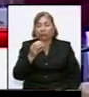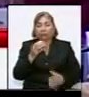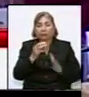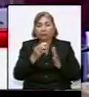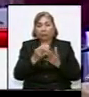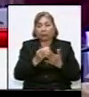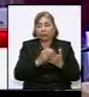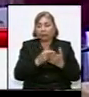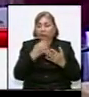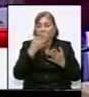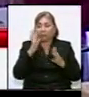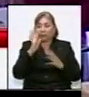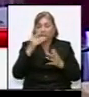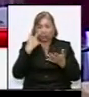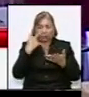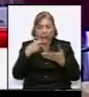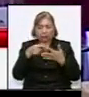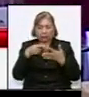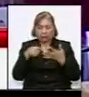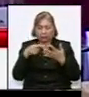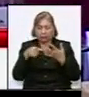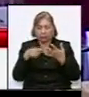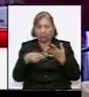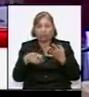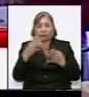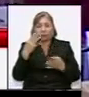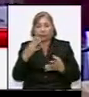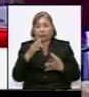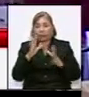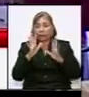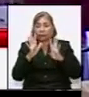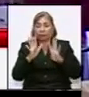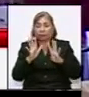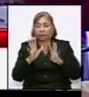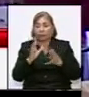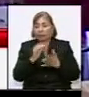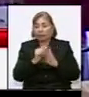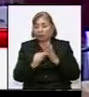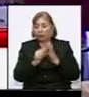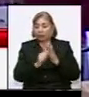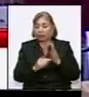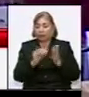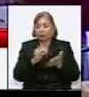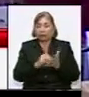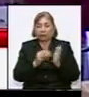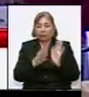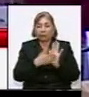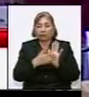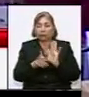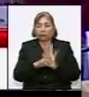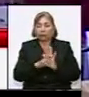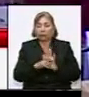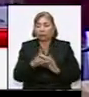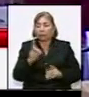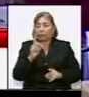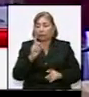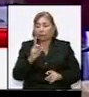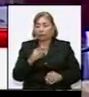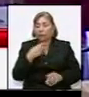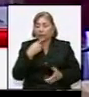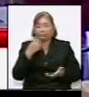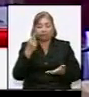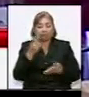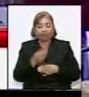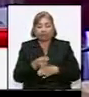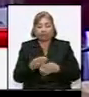fundamental sin observaciones recaídas en cuatro de los nueve artículos que contiene la autógrafa de ley y en una de las dos disposiciones